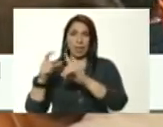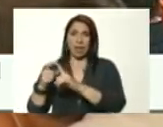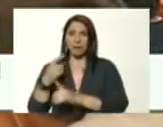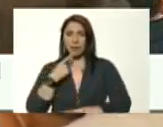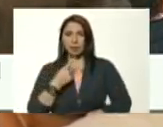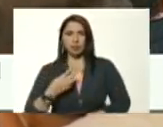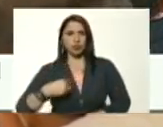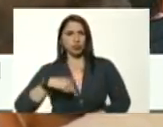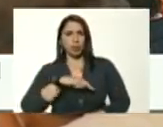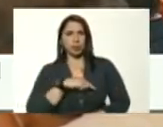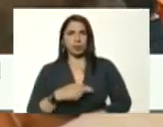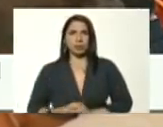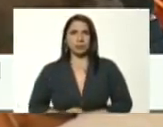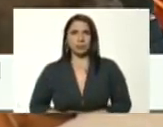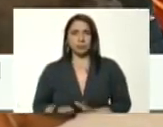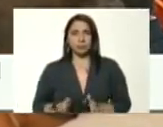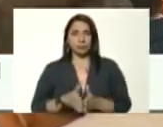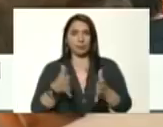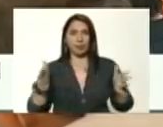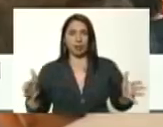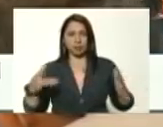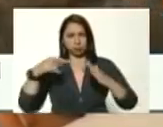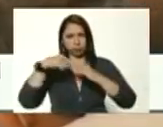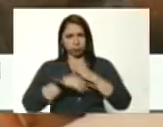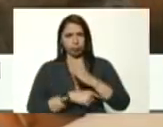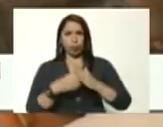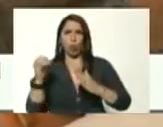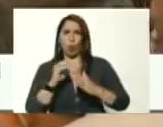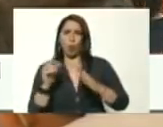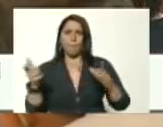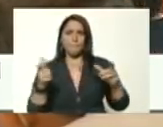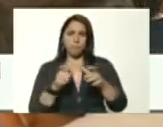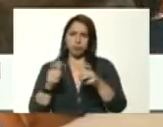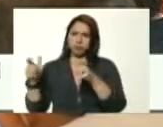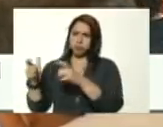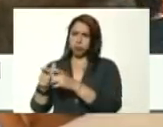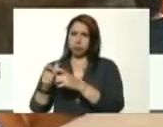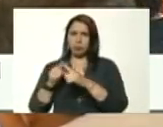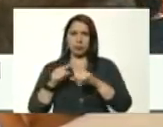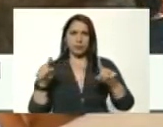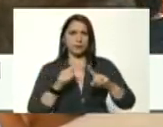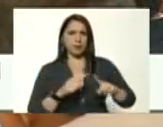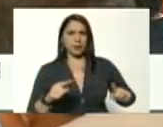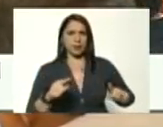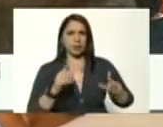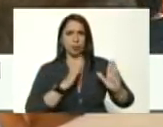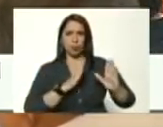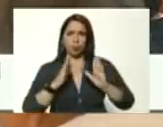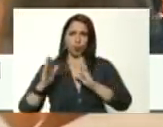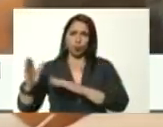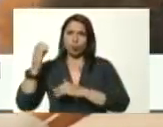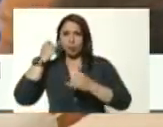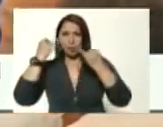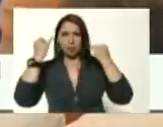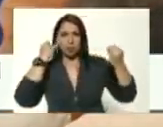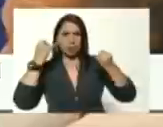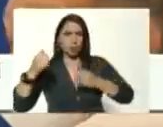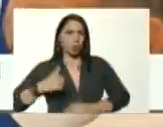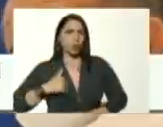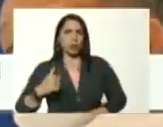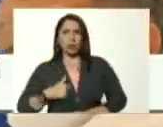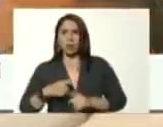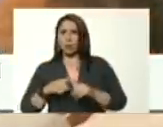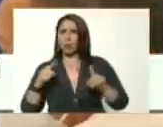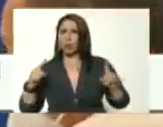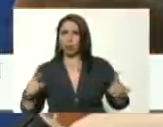nuestras grandes profundas o pequeñas diferencias en el orden ideológico y cualquier otro en el credo